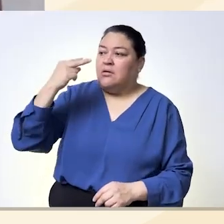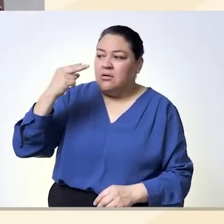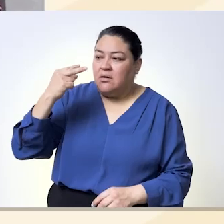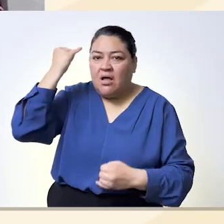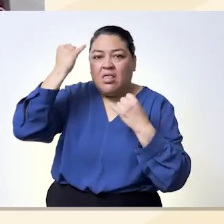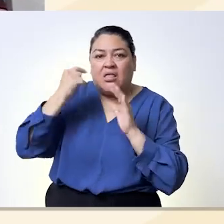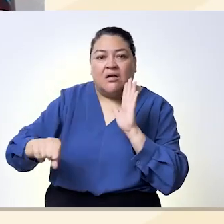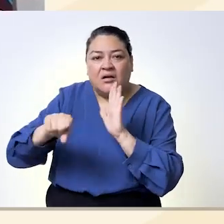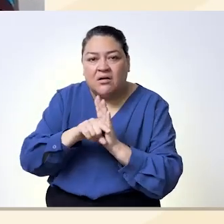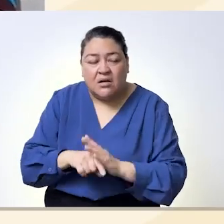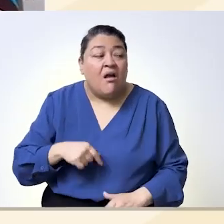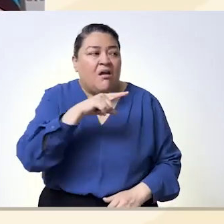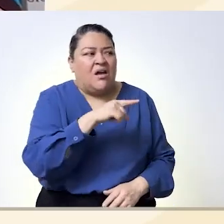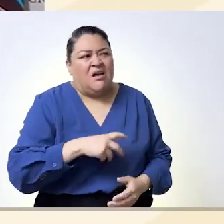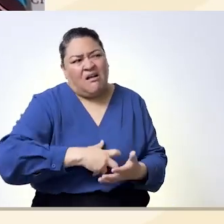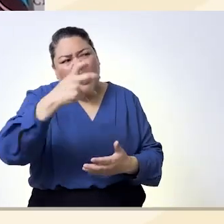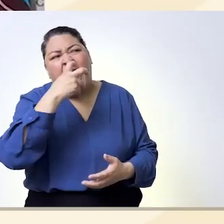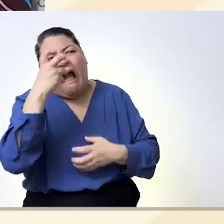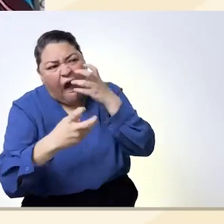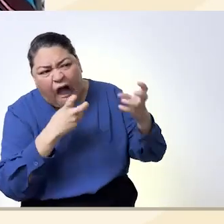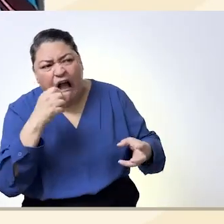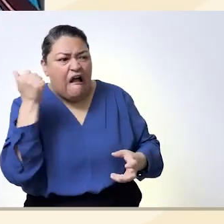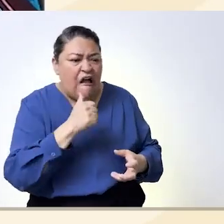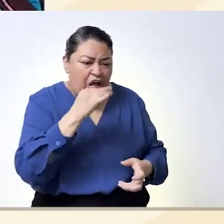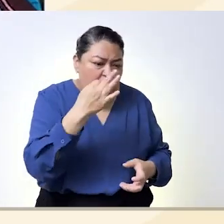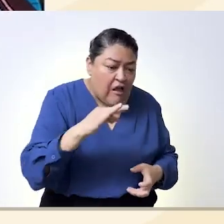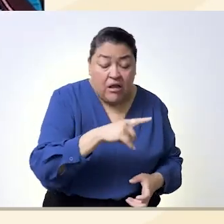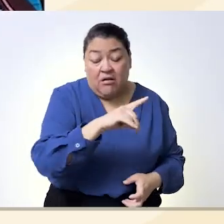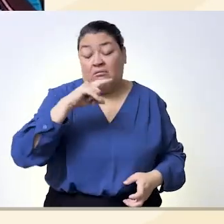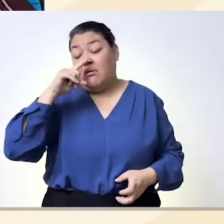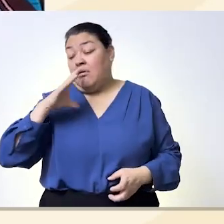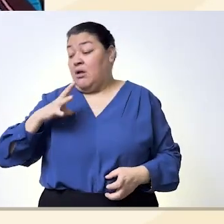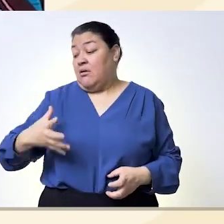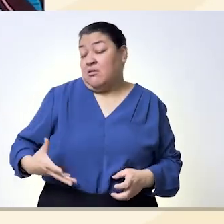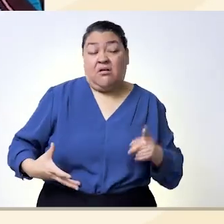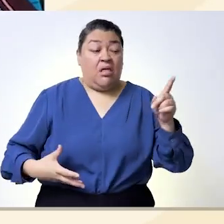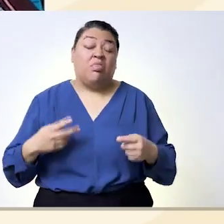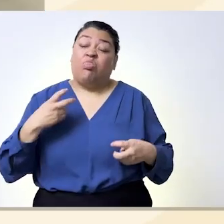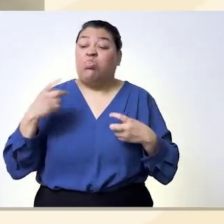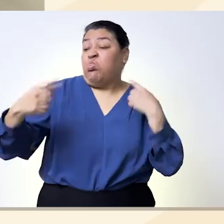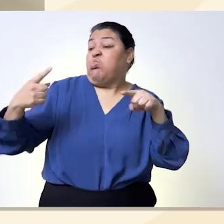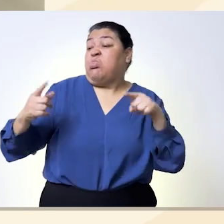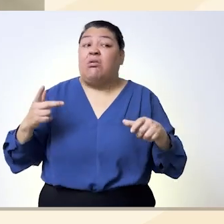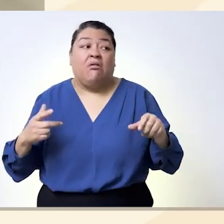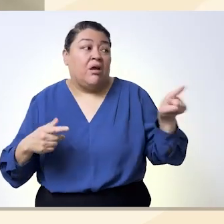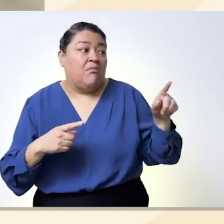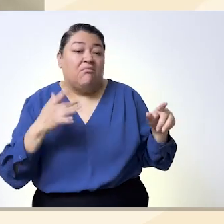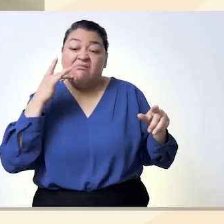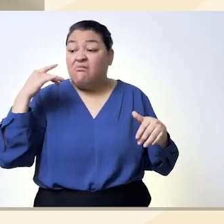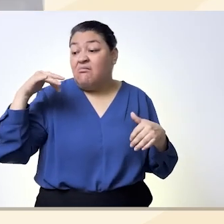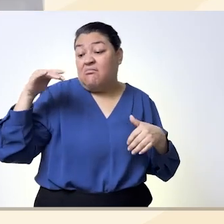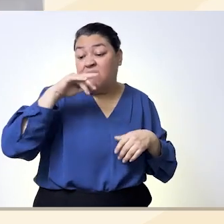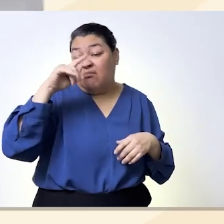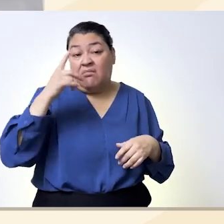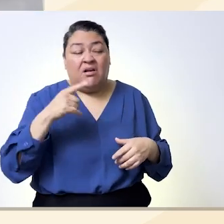soy la enojada, ya soy la orgullosa, la déspota, la que se siente mucho, la gorda ridícula, no sé, o sea,